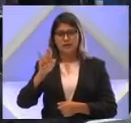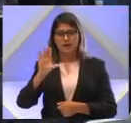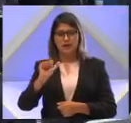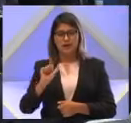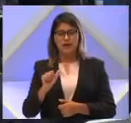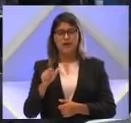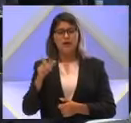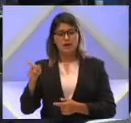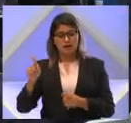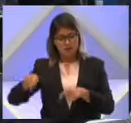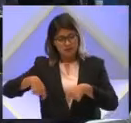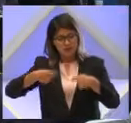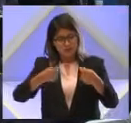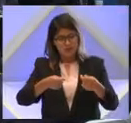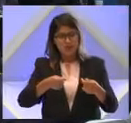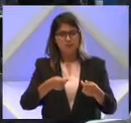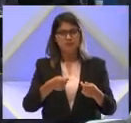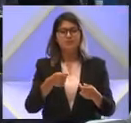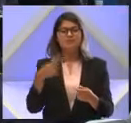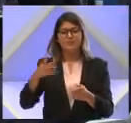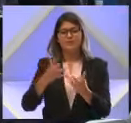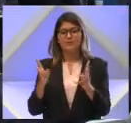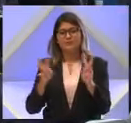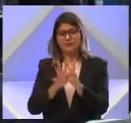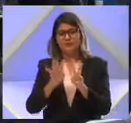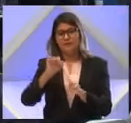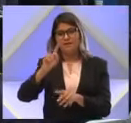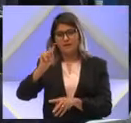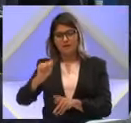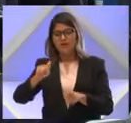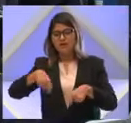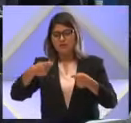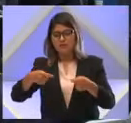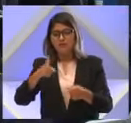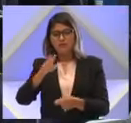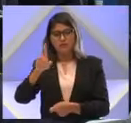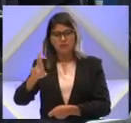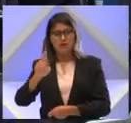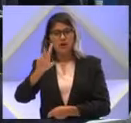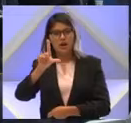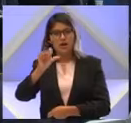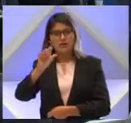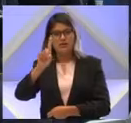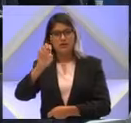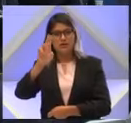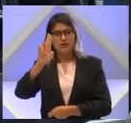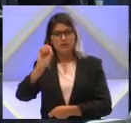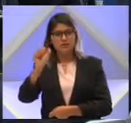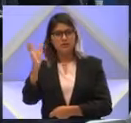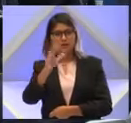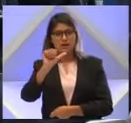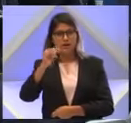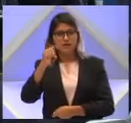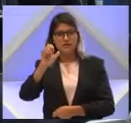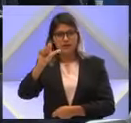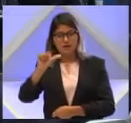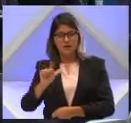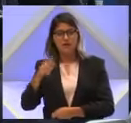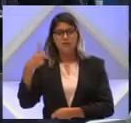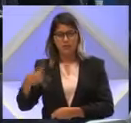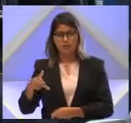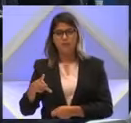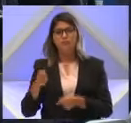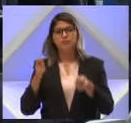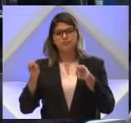su reconocimiento al doctor salvador landeros ayala de la facultad de ingeniería de la unam